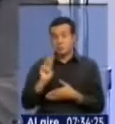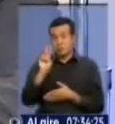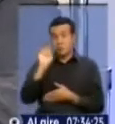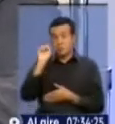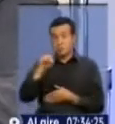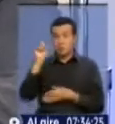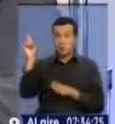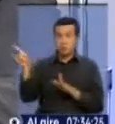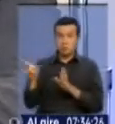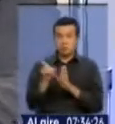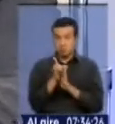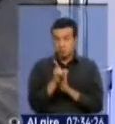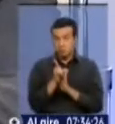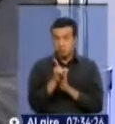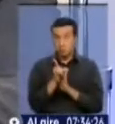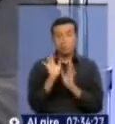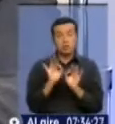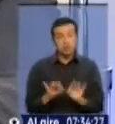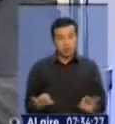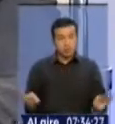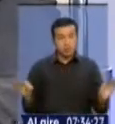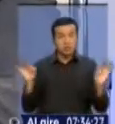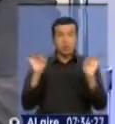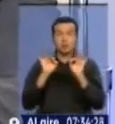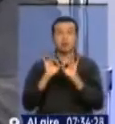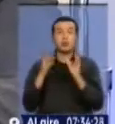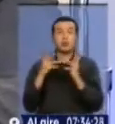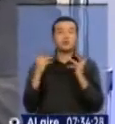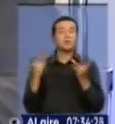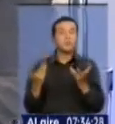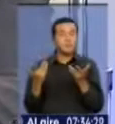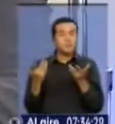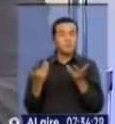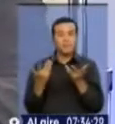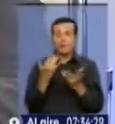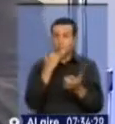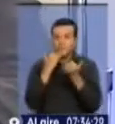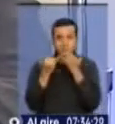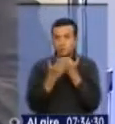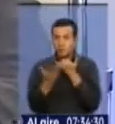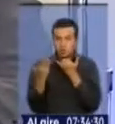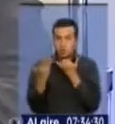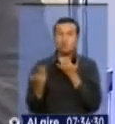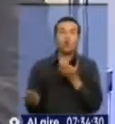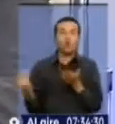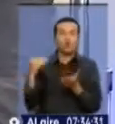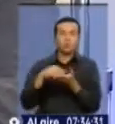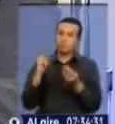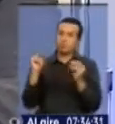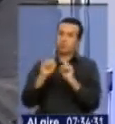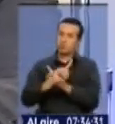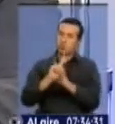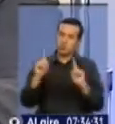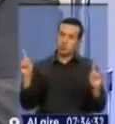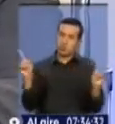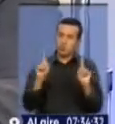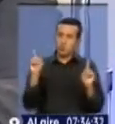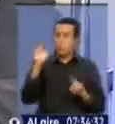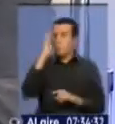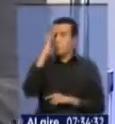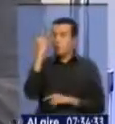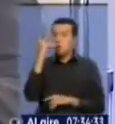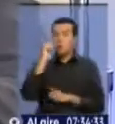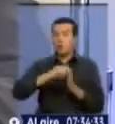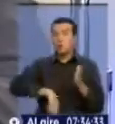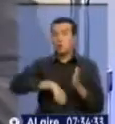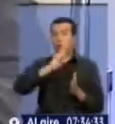pero lo importante es rescatar que este tipo de cosas no pueden suceder porque estamos haciendo que la